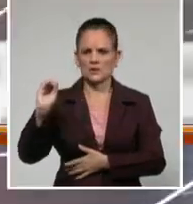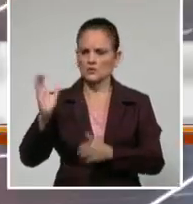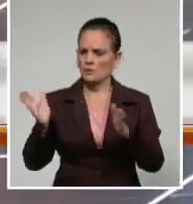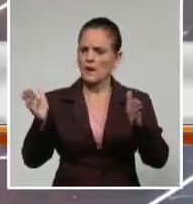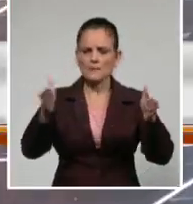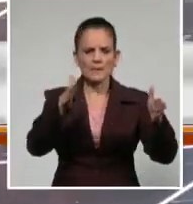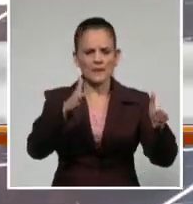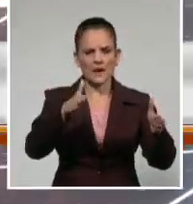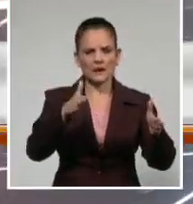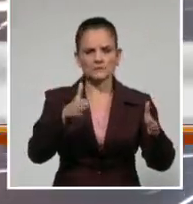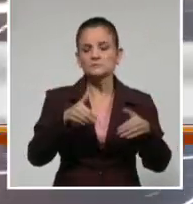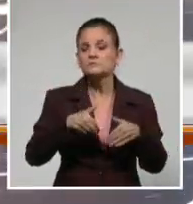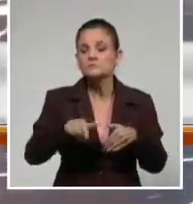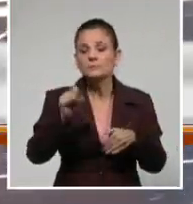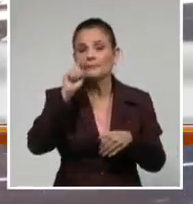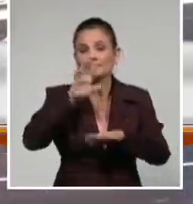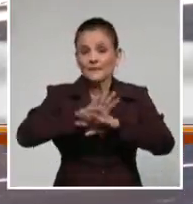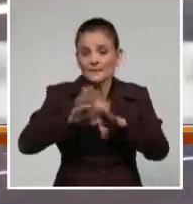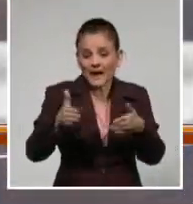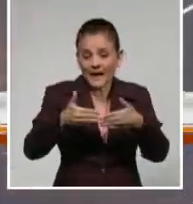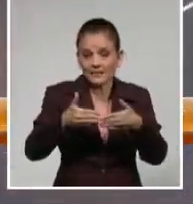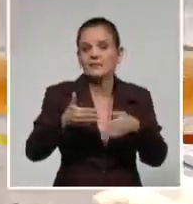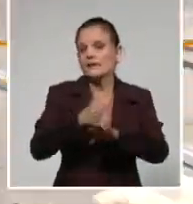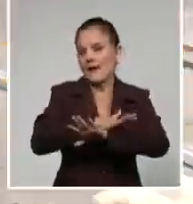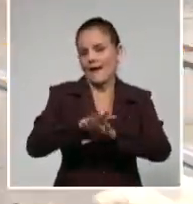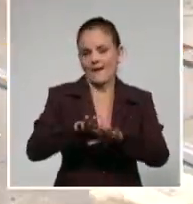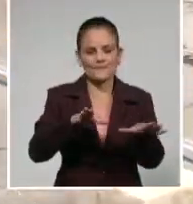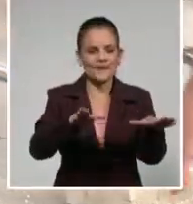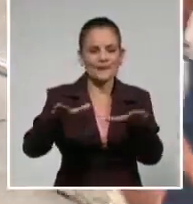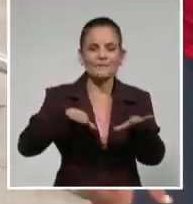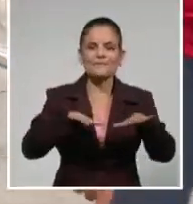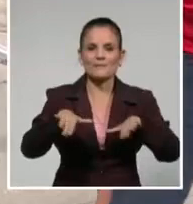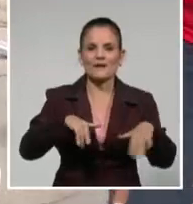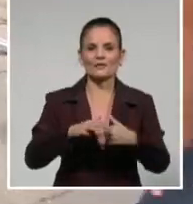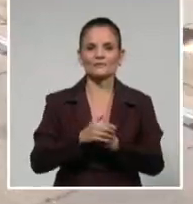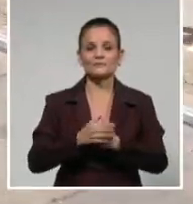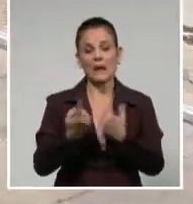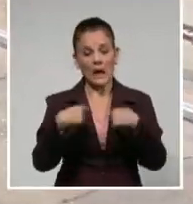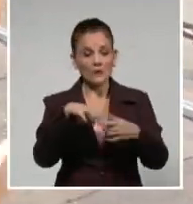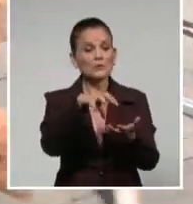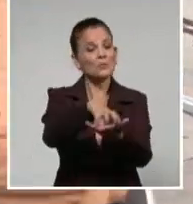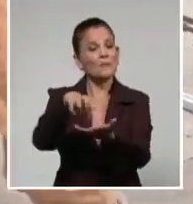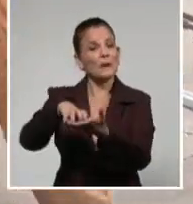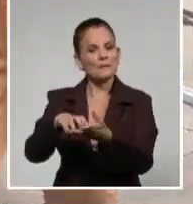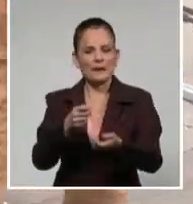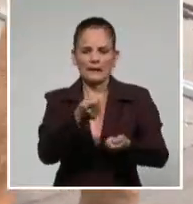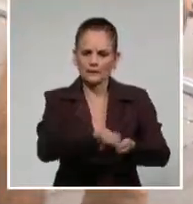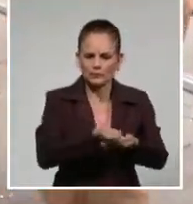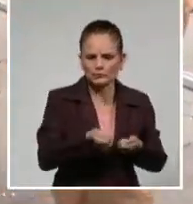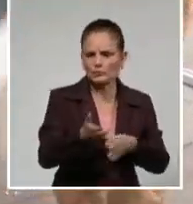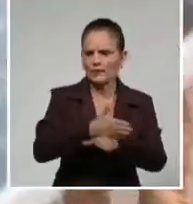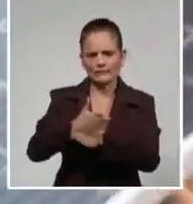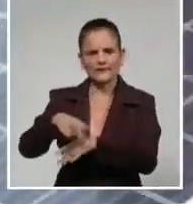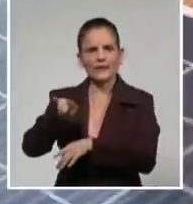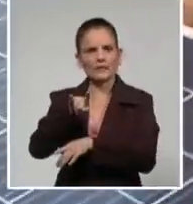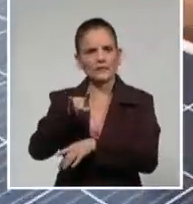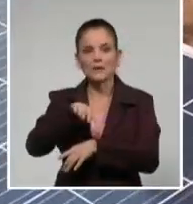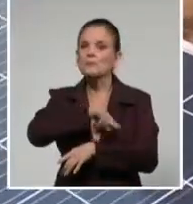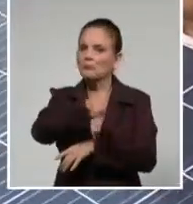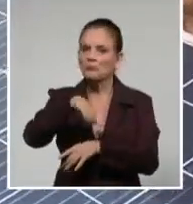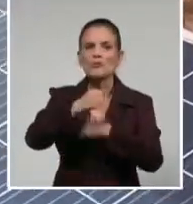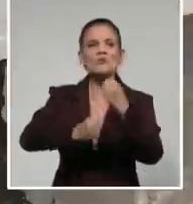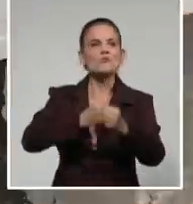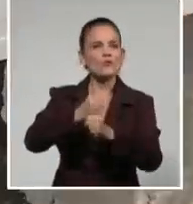termine el año. Centros de los Ministerios de Industrias, Comunicaciones y Agricultura están entre los favorecidos. Por su parte, Heycon